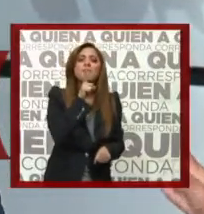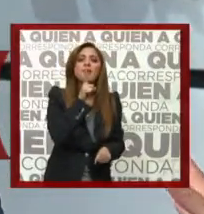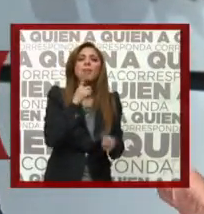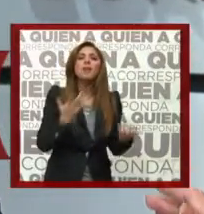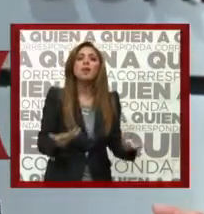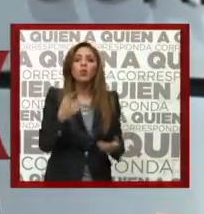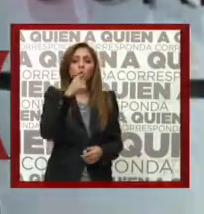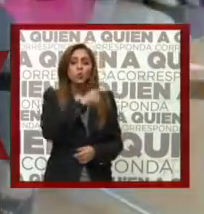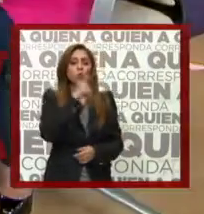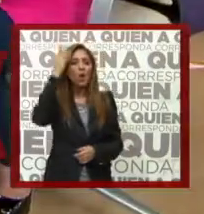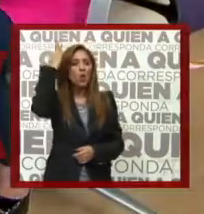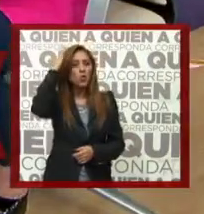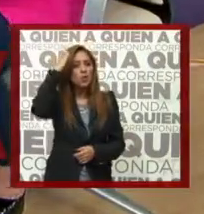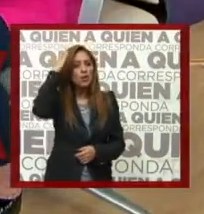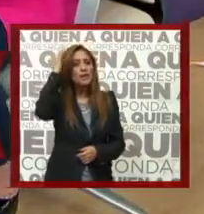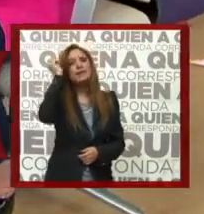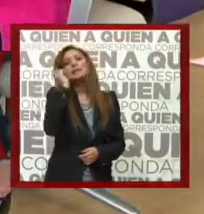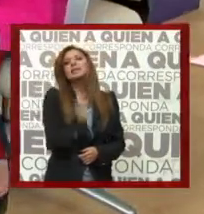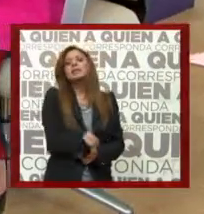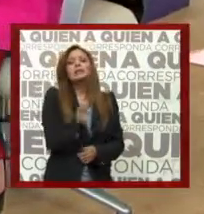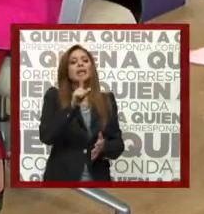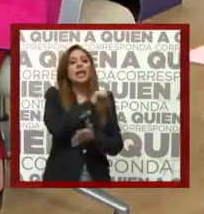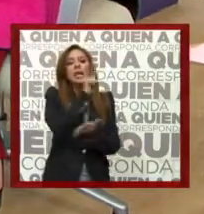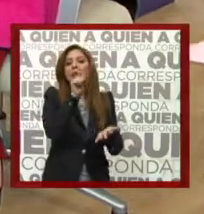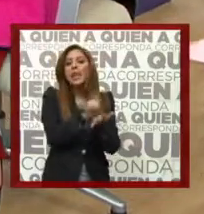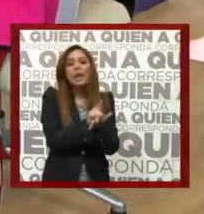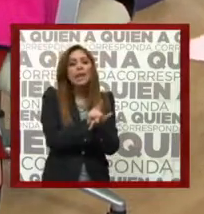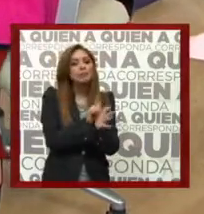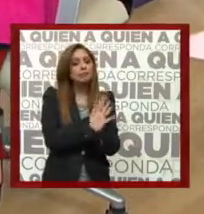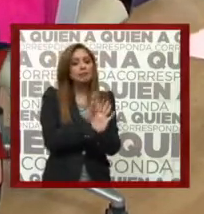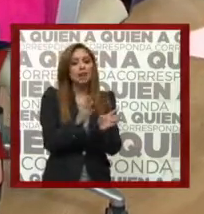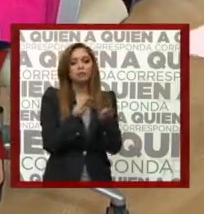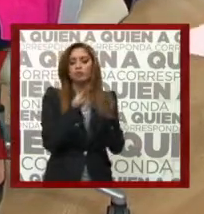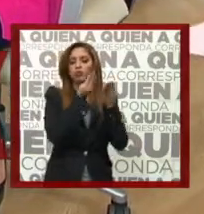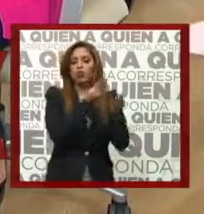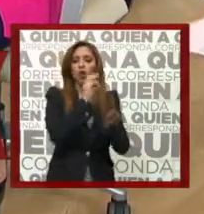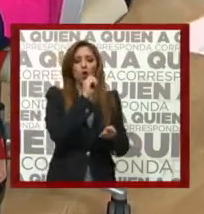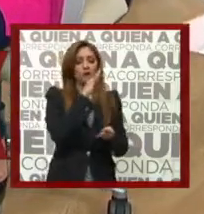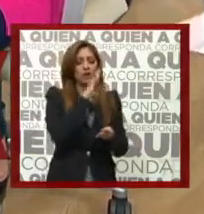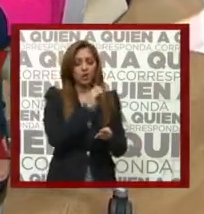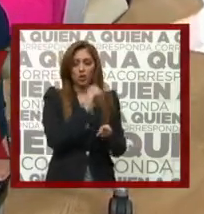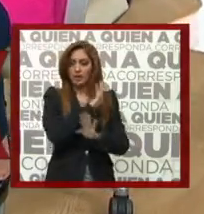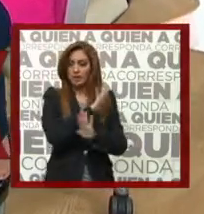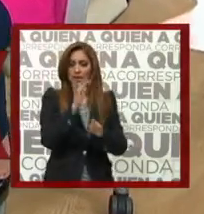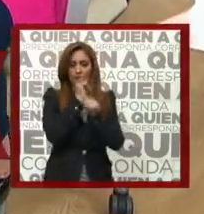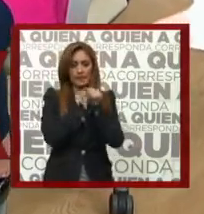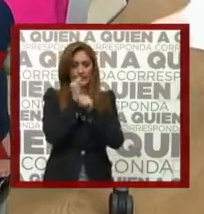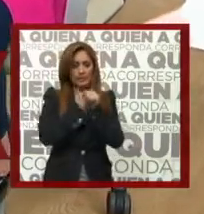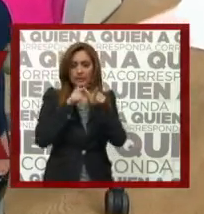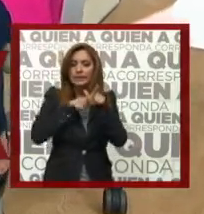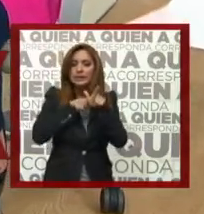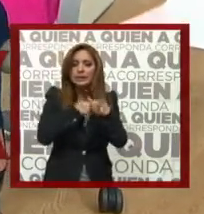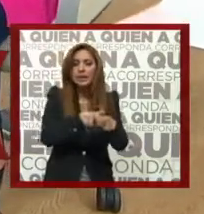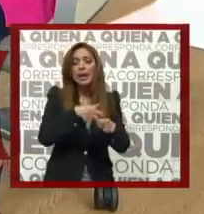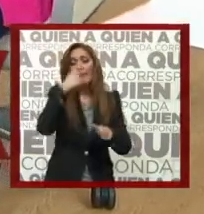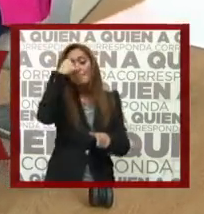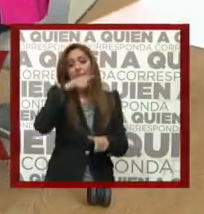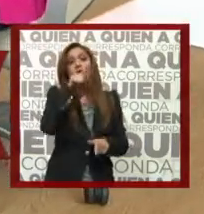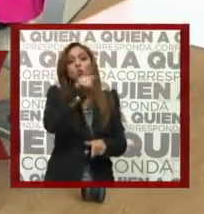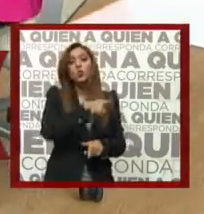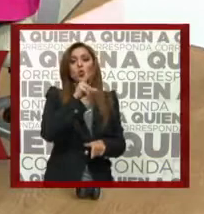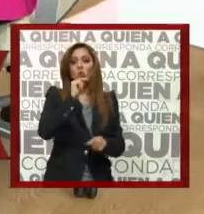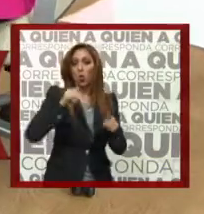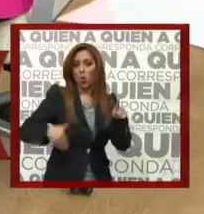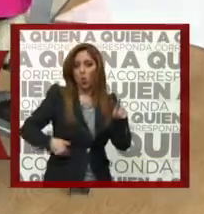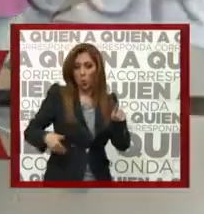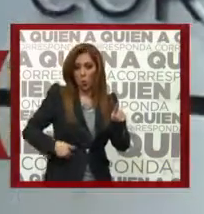contar. Tu autoridad, dices, automático, por ley, se va de oficio. Uh-huh. Ya se tiene que seguir la investigación. Para decirle que eres inocente, ¿eh? O sea,